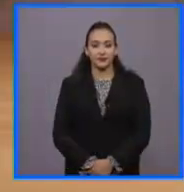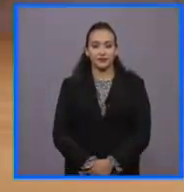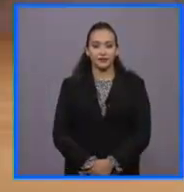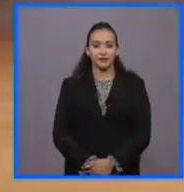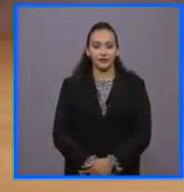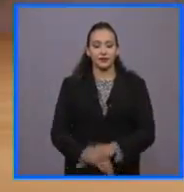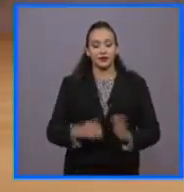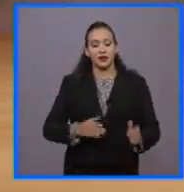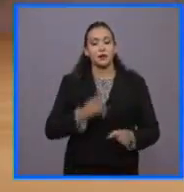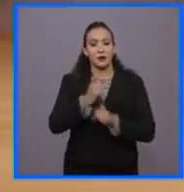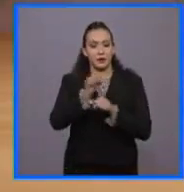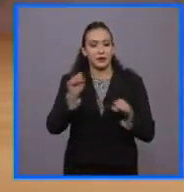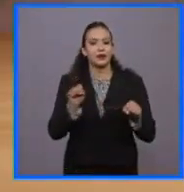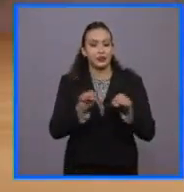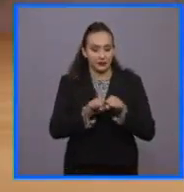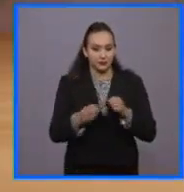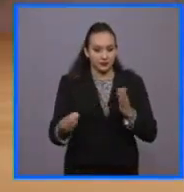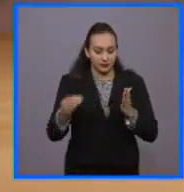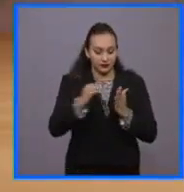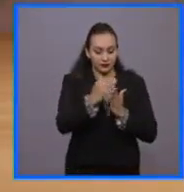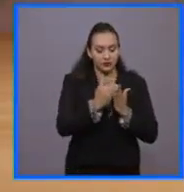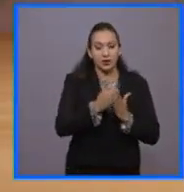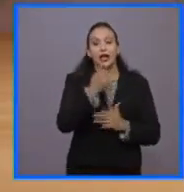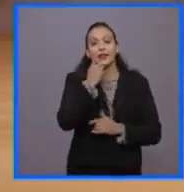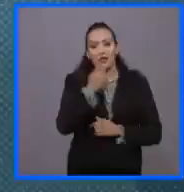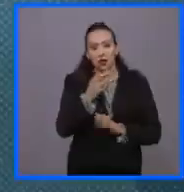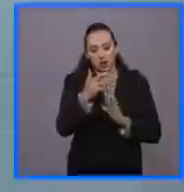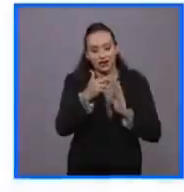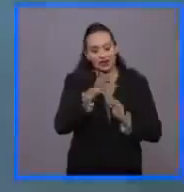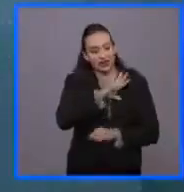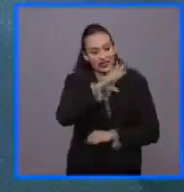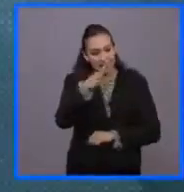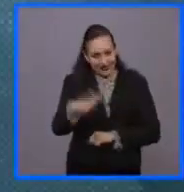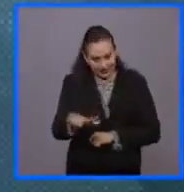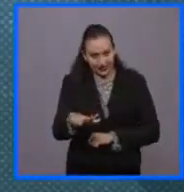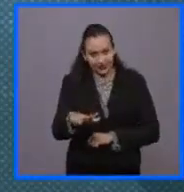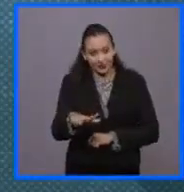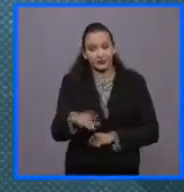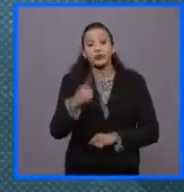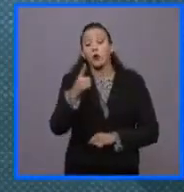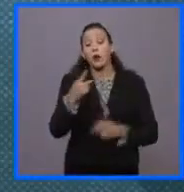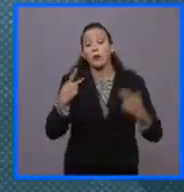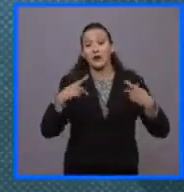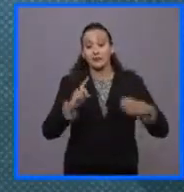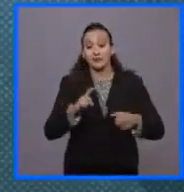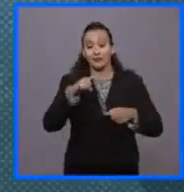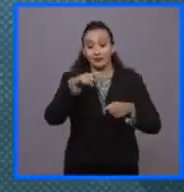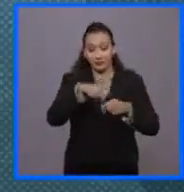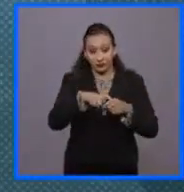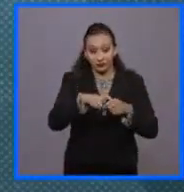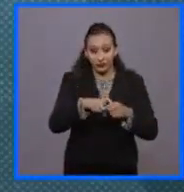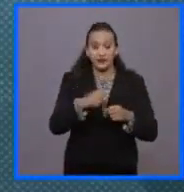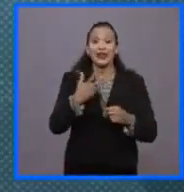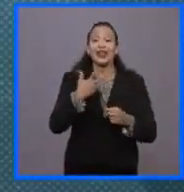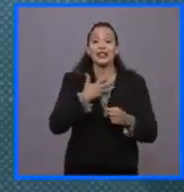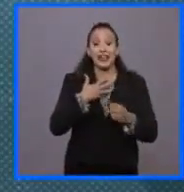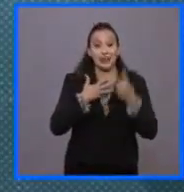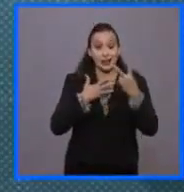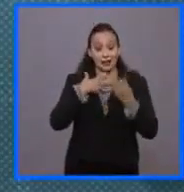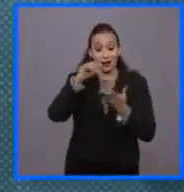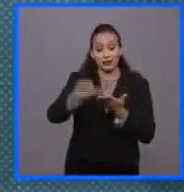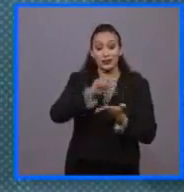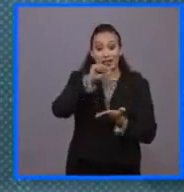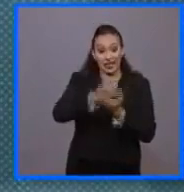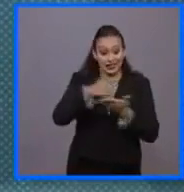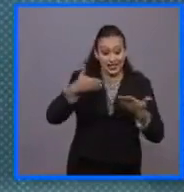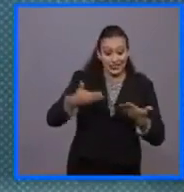La primera sala de la Corte estableció que, por regla general, si una persona está inscrita en el registro civil con 2 actas de nacimiento, el